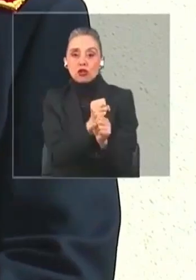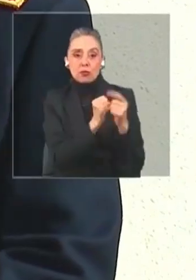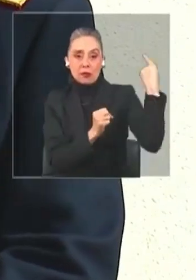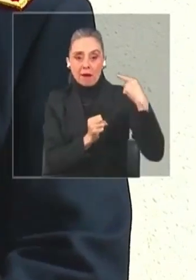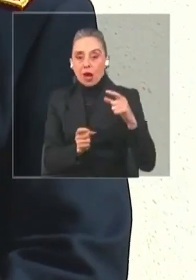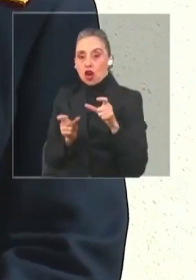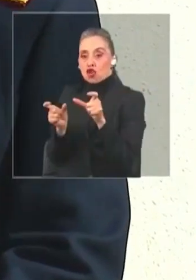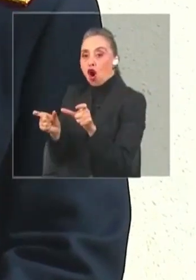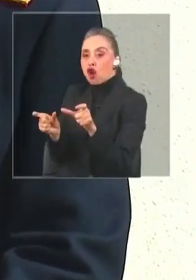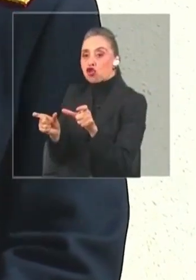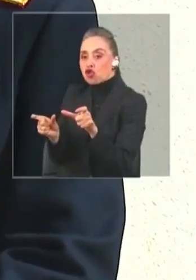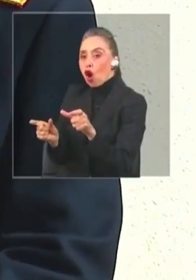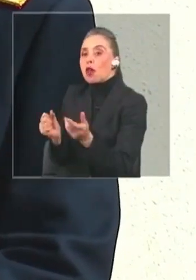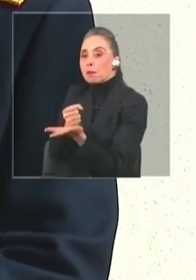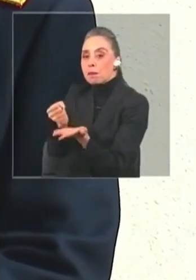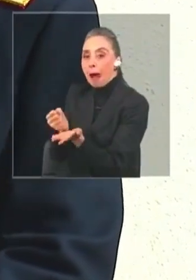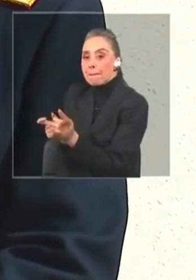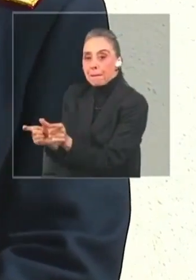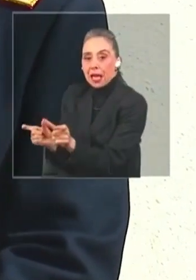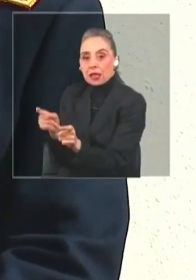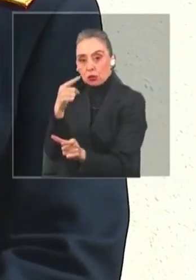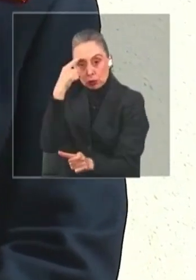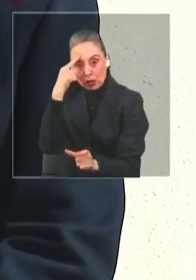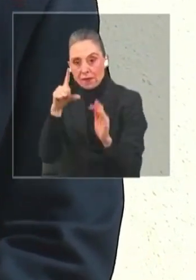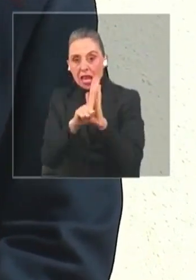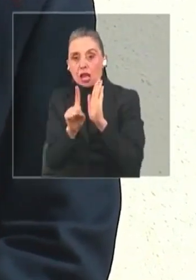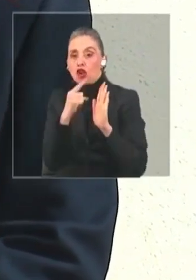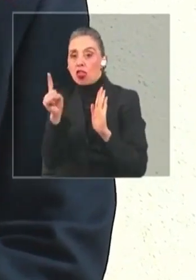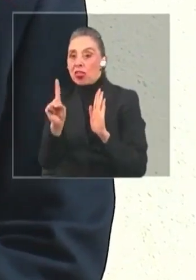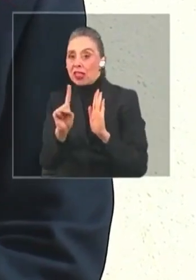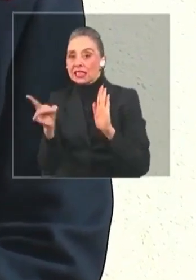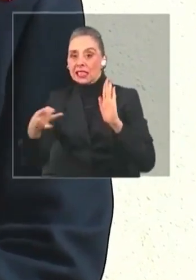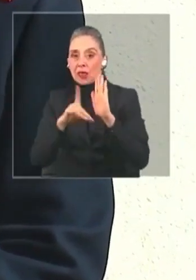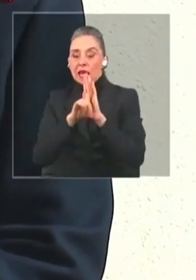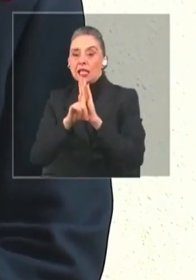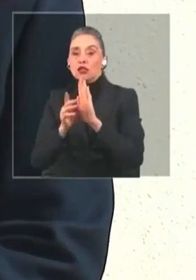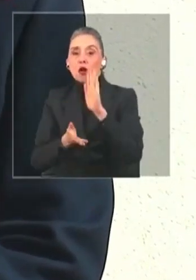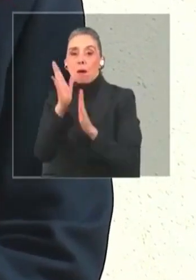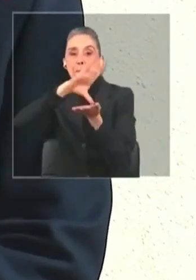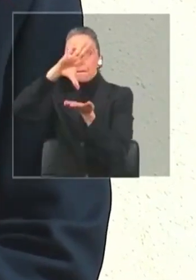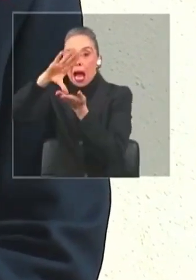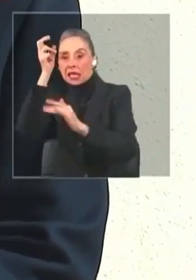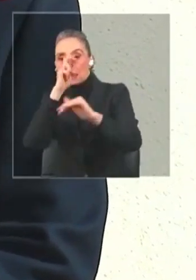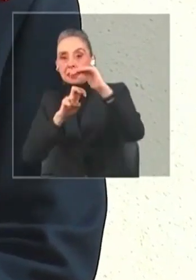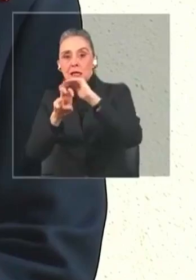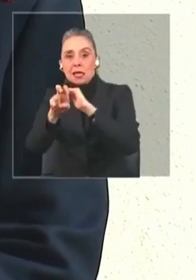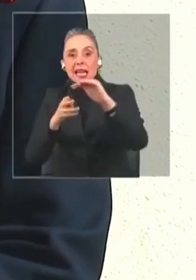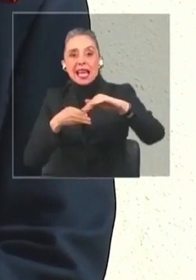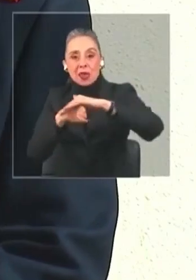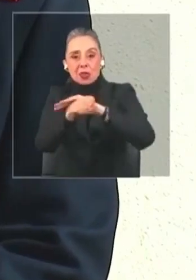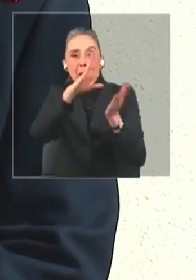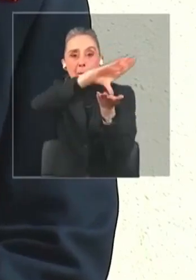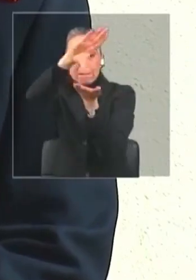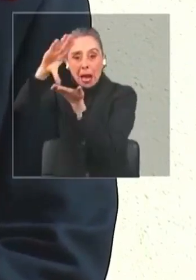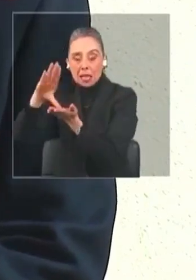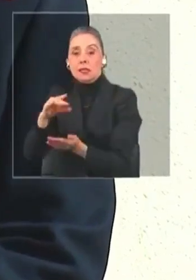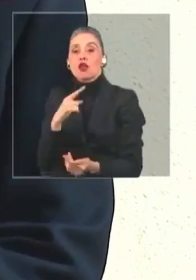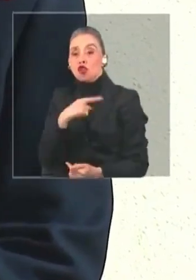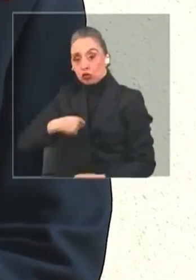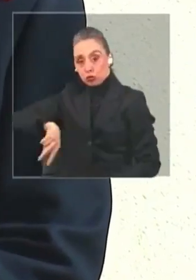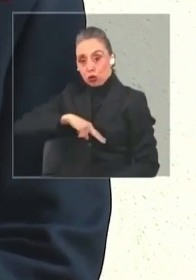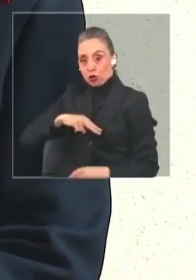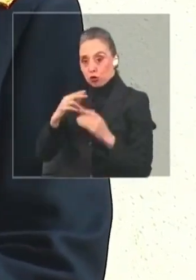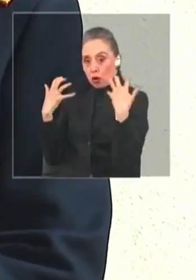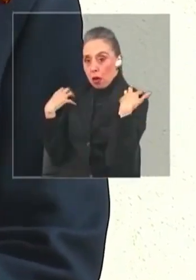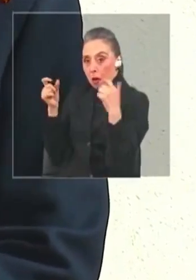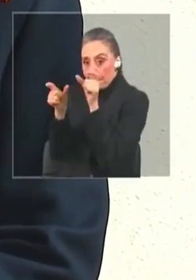acceso. Ustedes saben que no es un delito por ley la inmigración, por lo tanto lo que tenemos que preocuparnos es que todos los que accedan por pasos